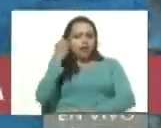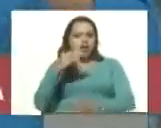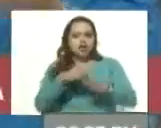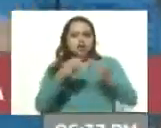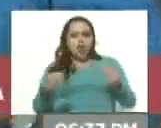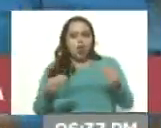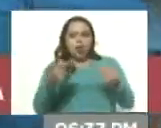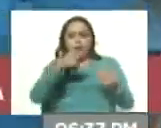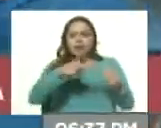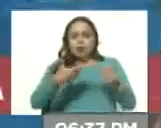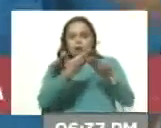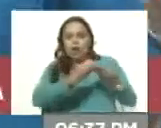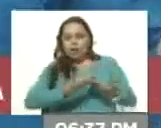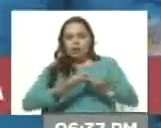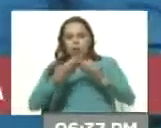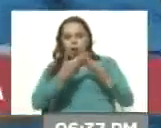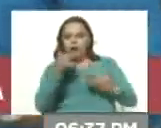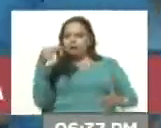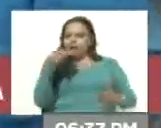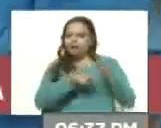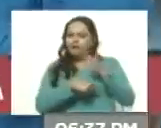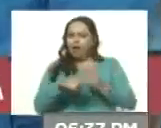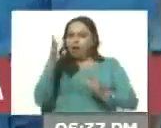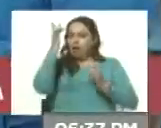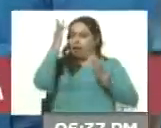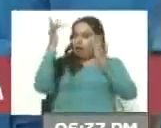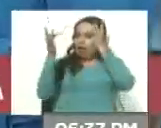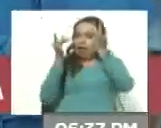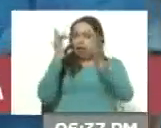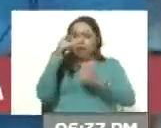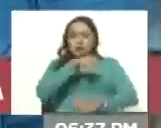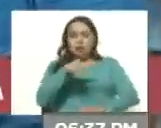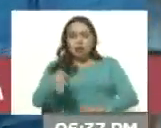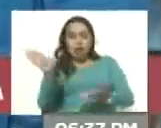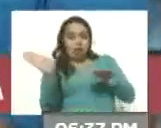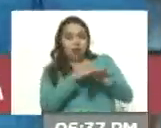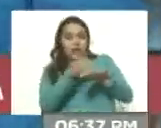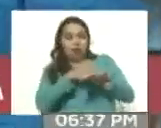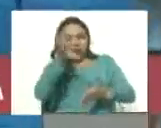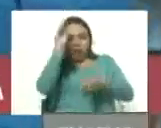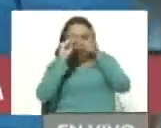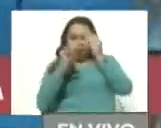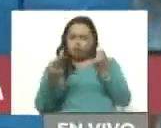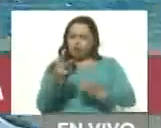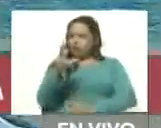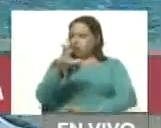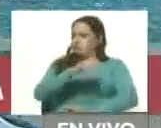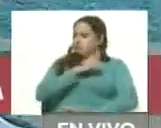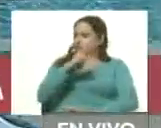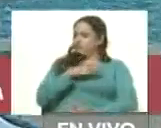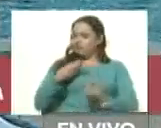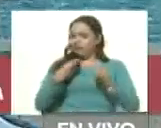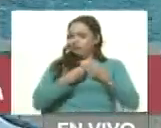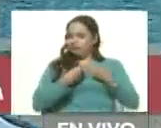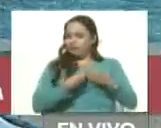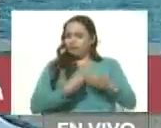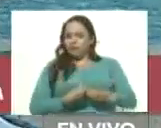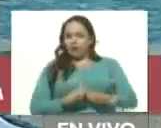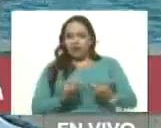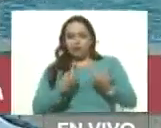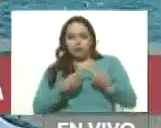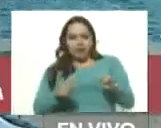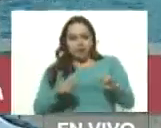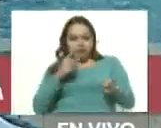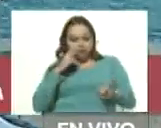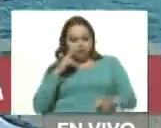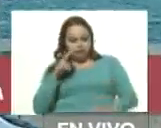eruditos de que son académicos de que son personas muy así las cícladas pero me llamaba la atención de que lo que va de